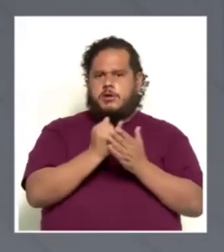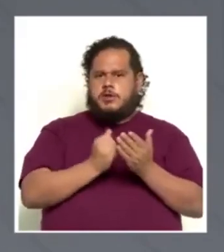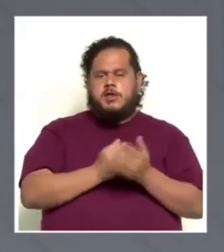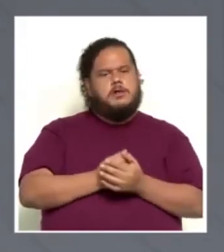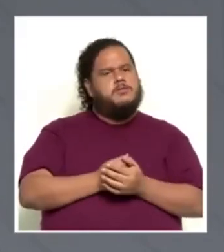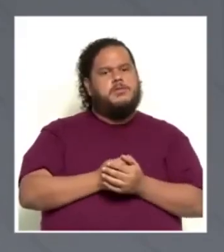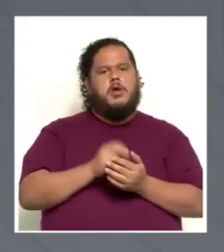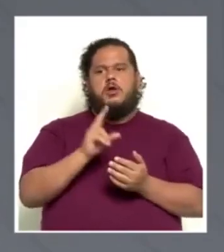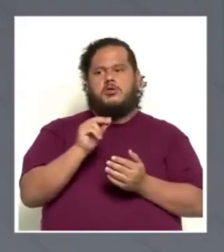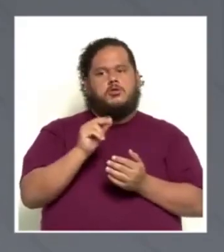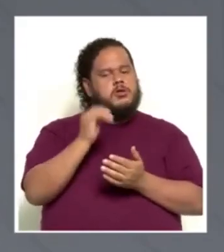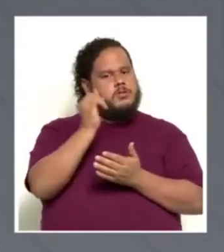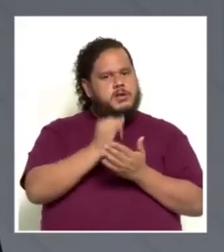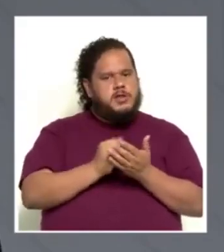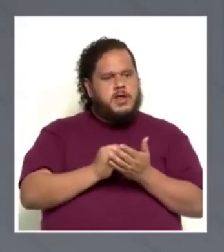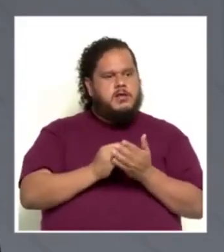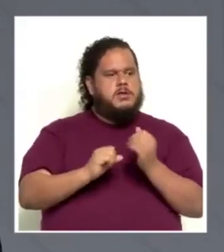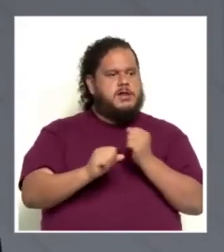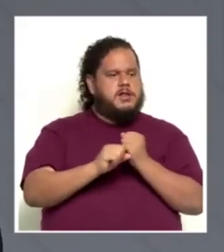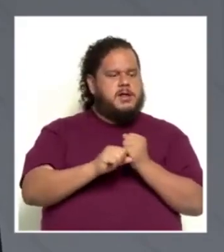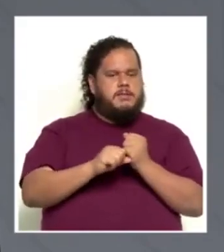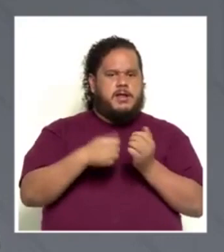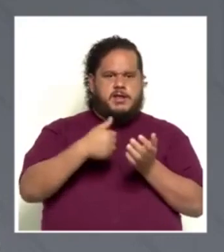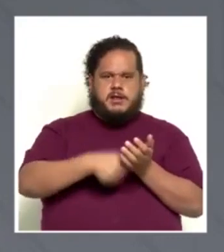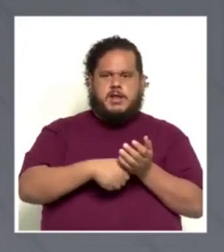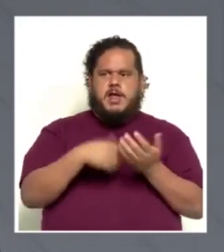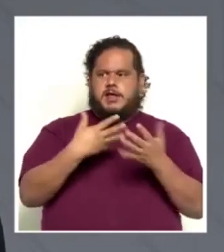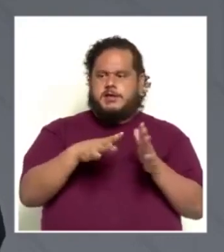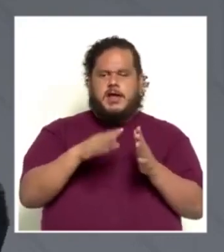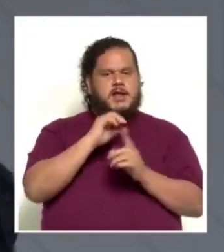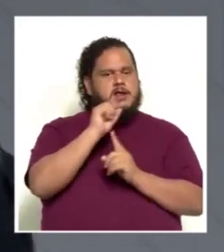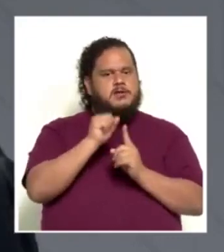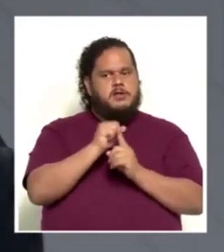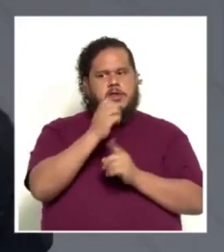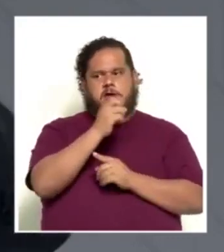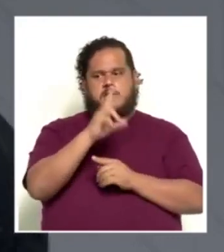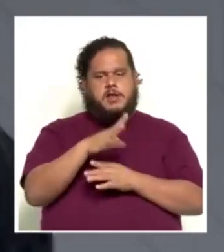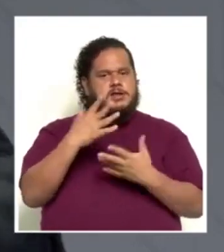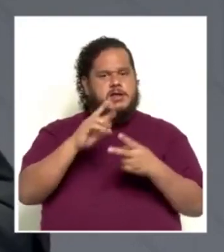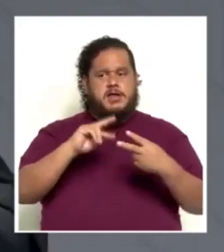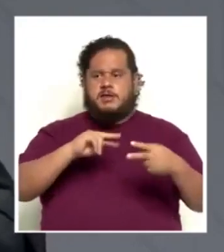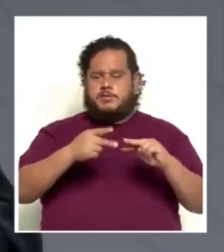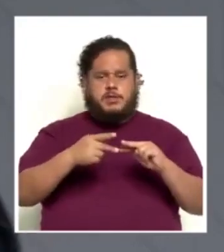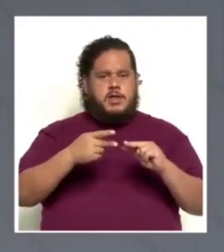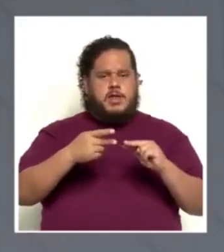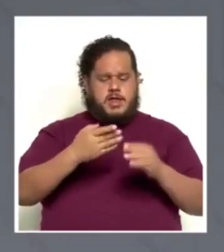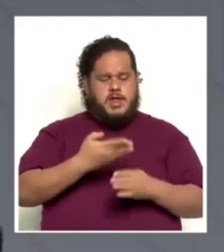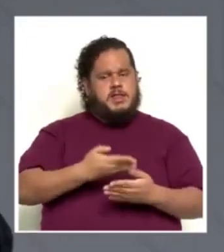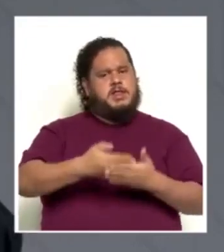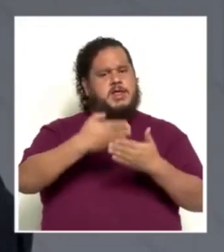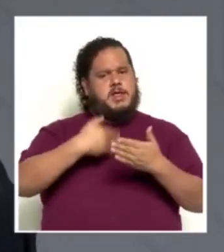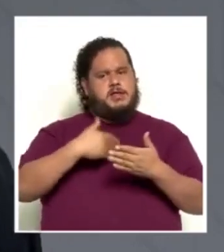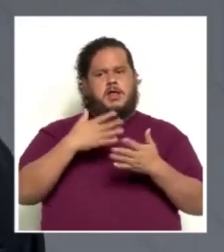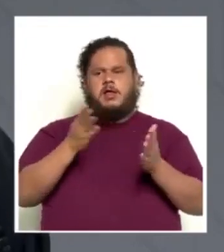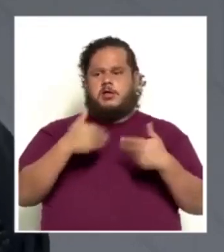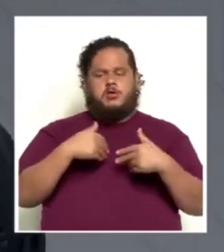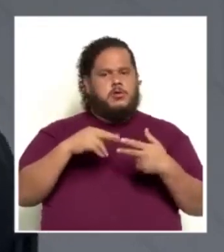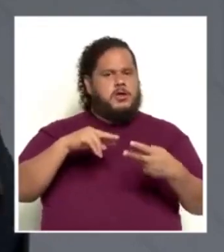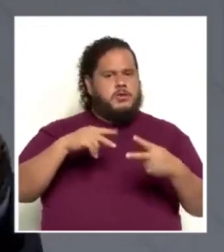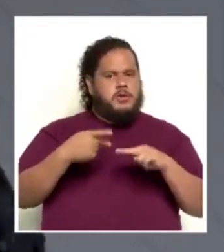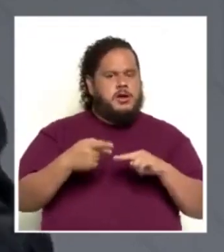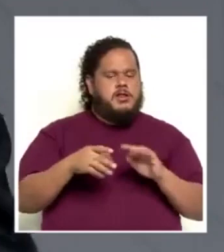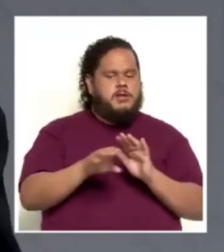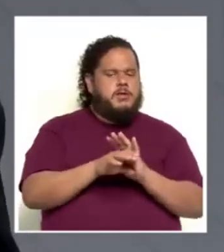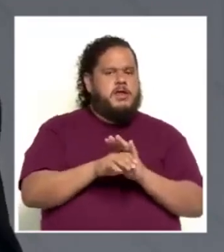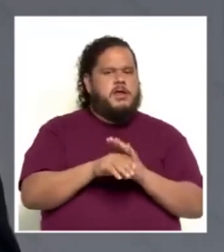por diseño de las campañas electorales, es porque ya la sociedad costarricense está polarizada de previo. ya no hay que polarizar,